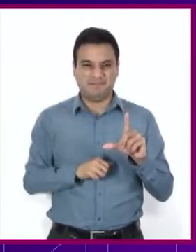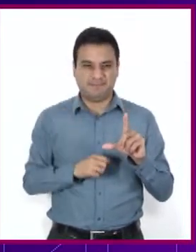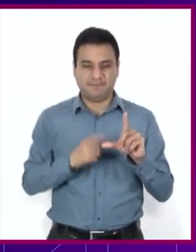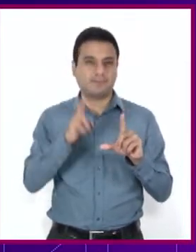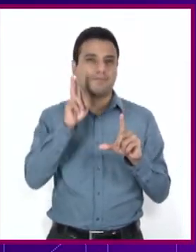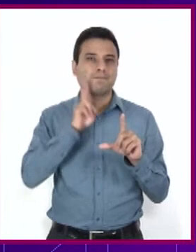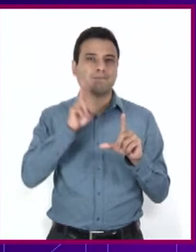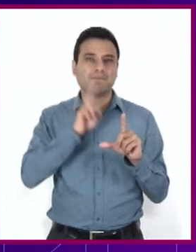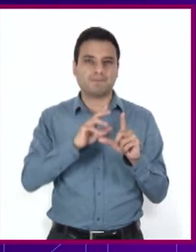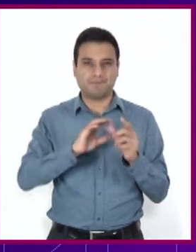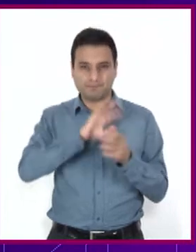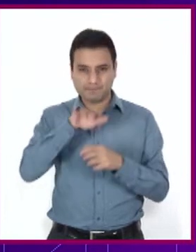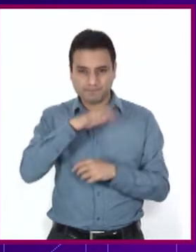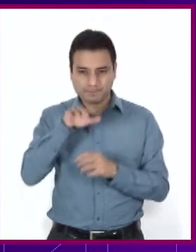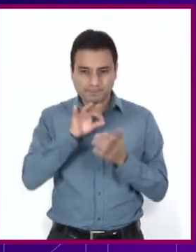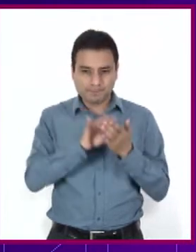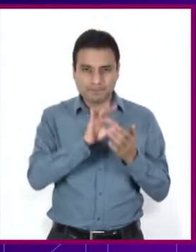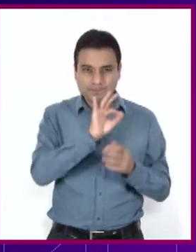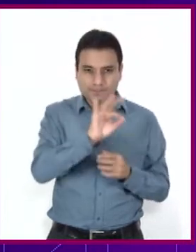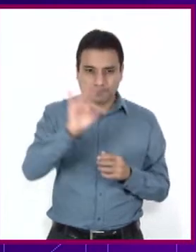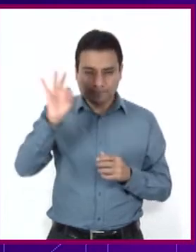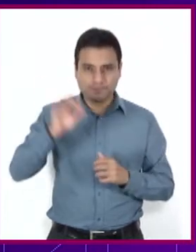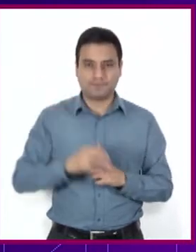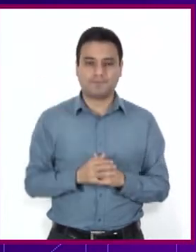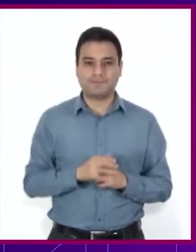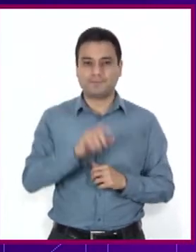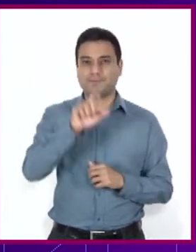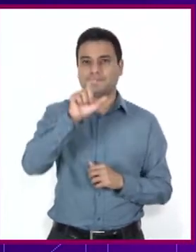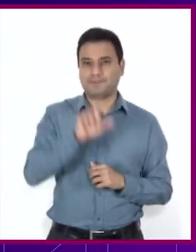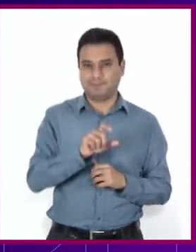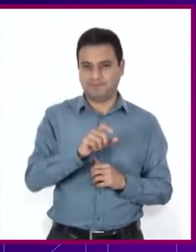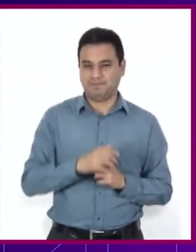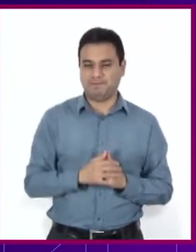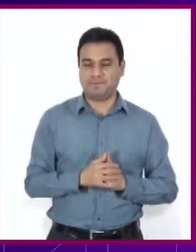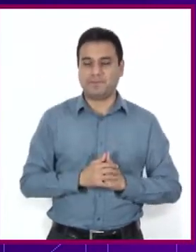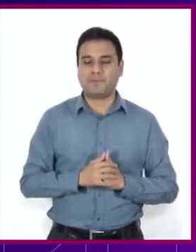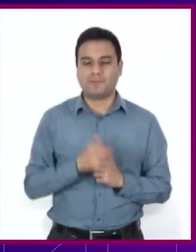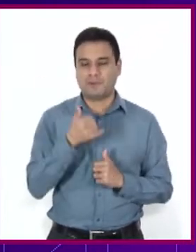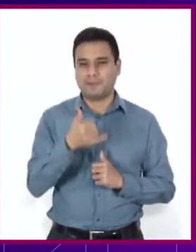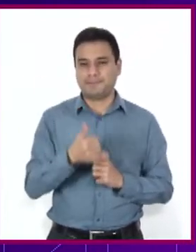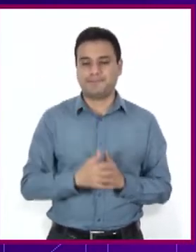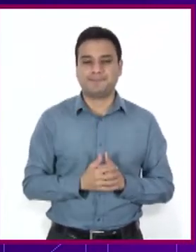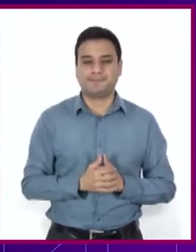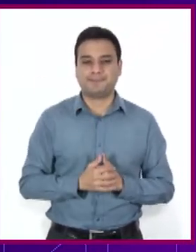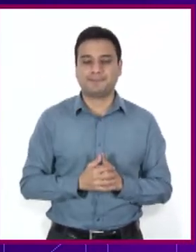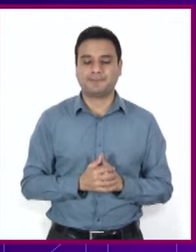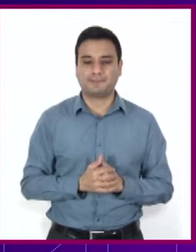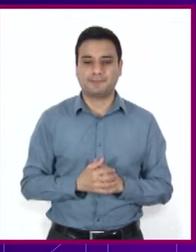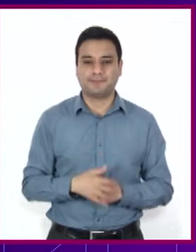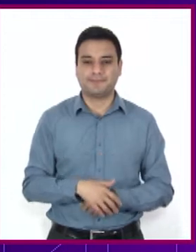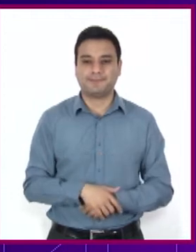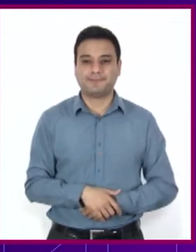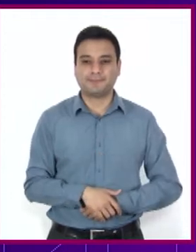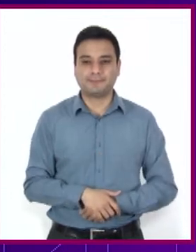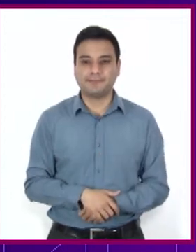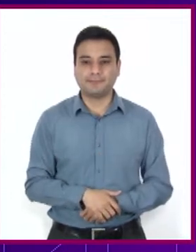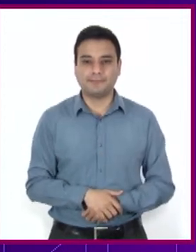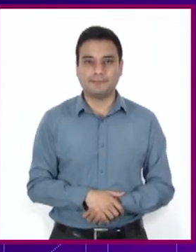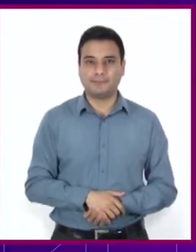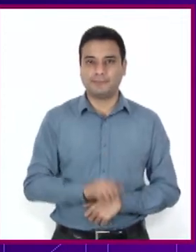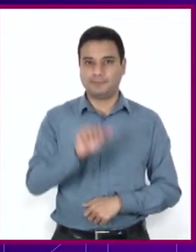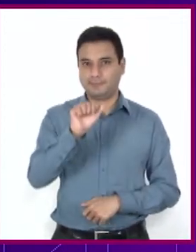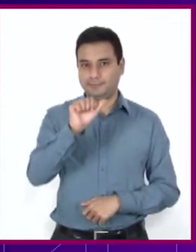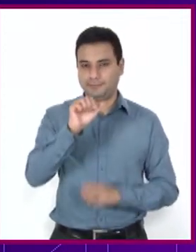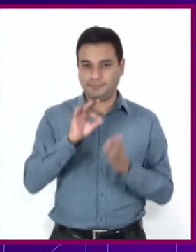los puntos coordenados o coordenadas X, Y que obtuvimos en la tabla. Ubiquemos el punto A,